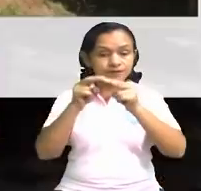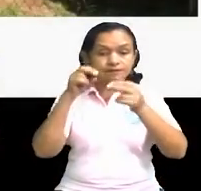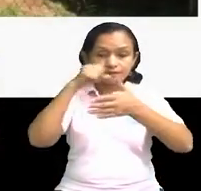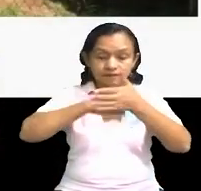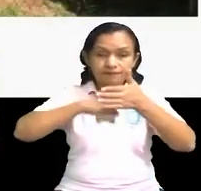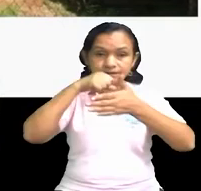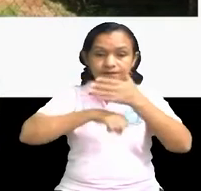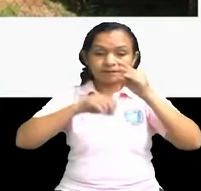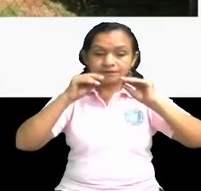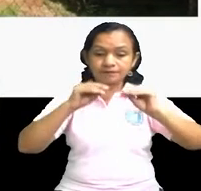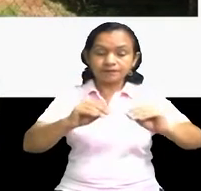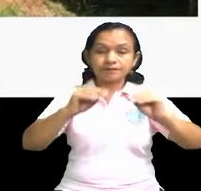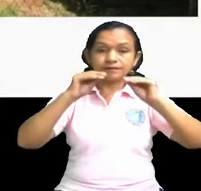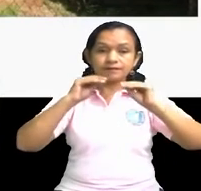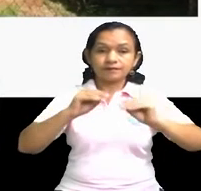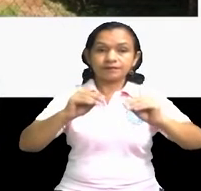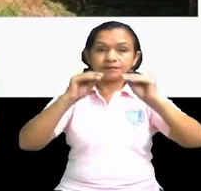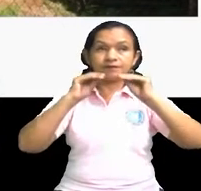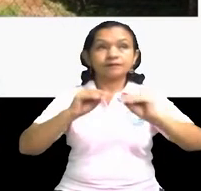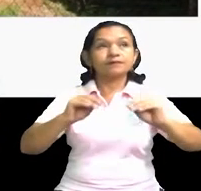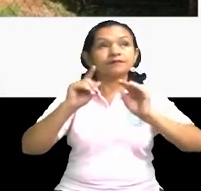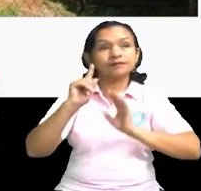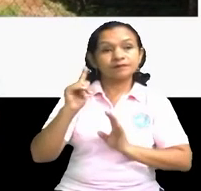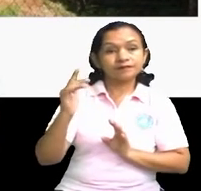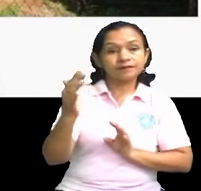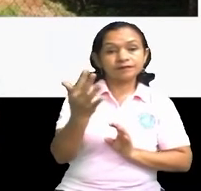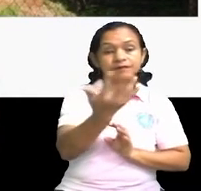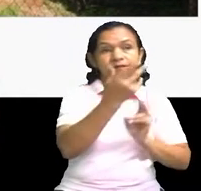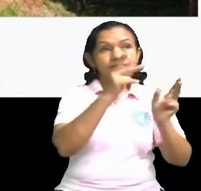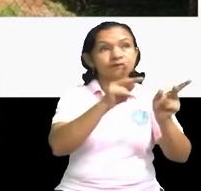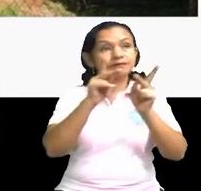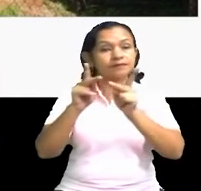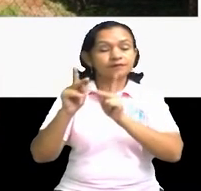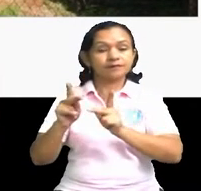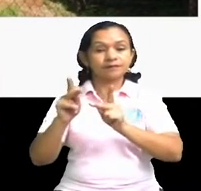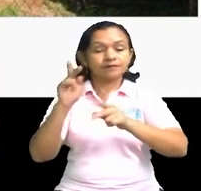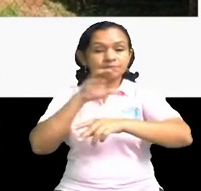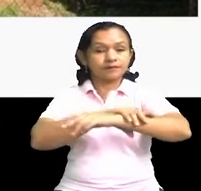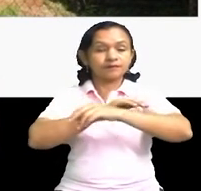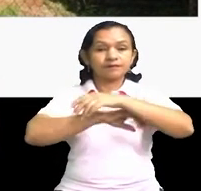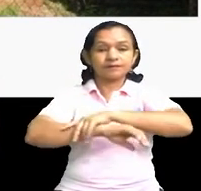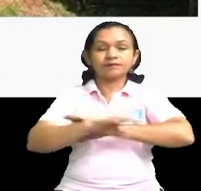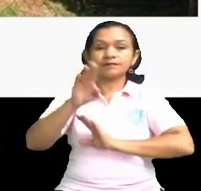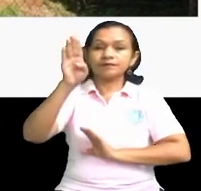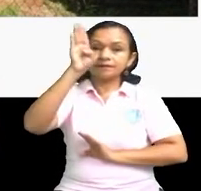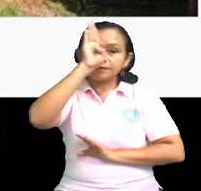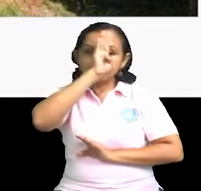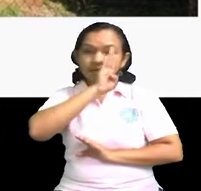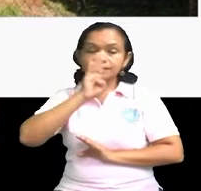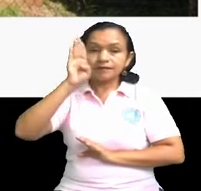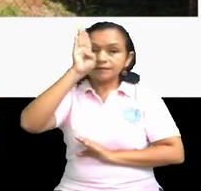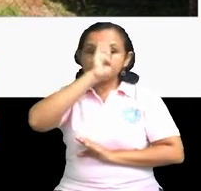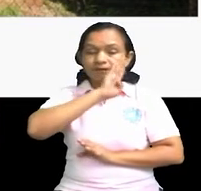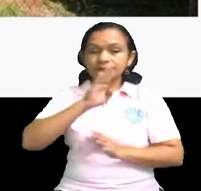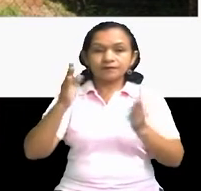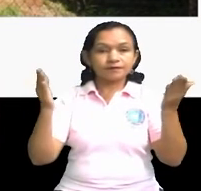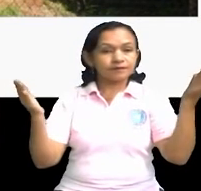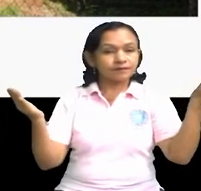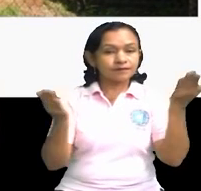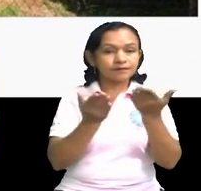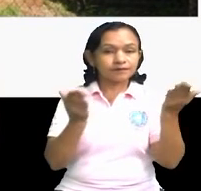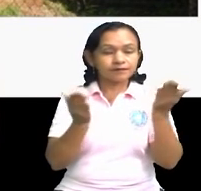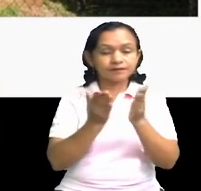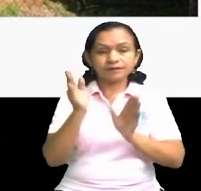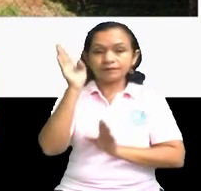estarle dando capacitación e instrucción a los presos. Eso era Bluefield. Miren cómo era el